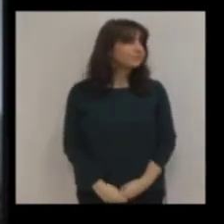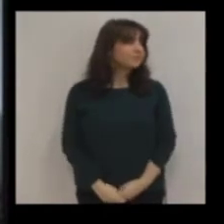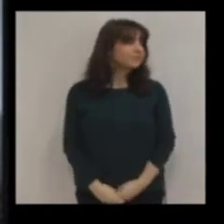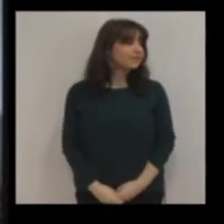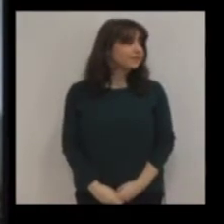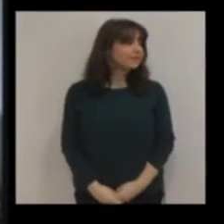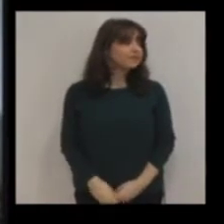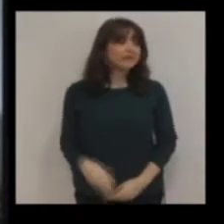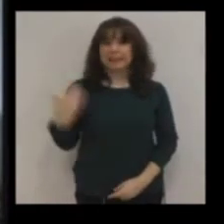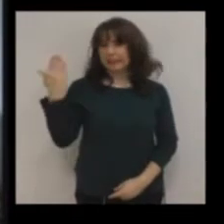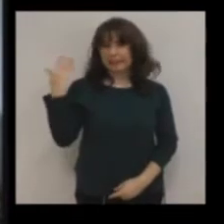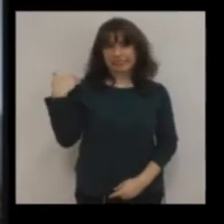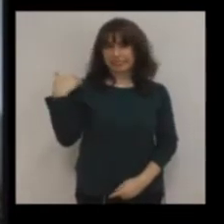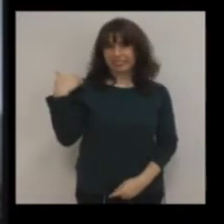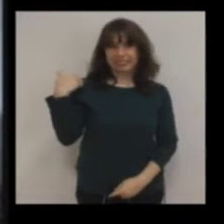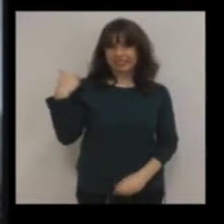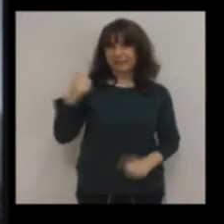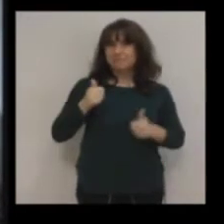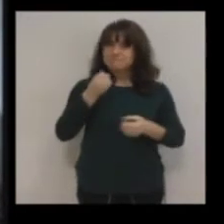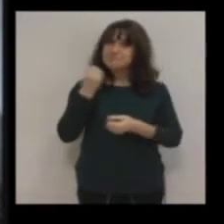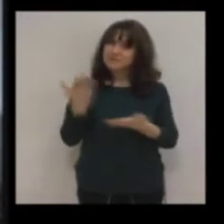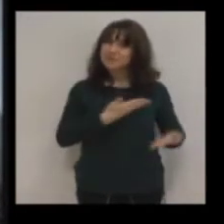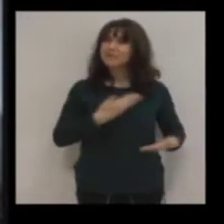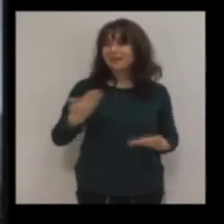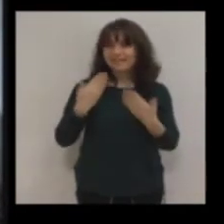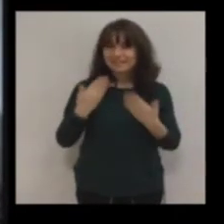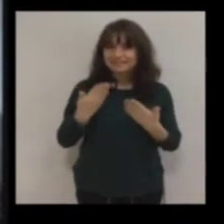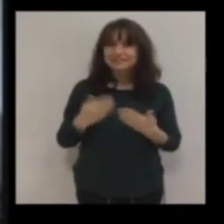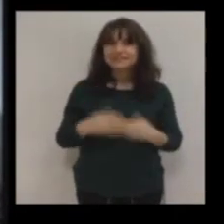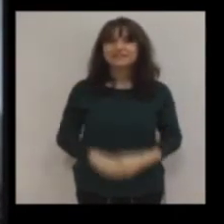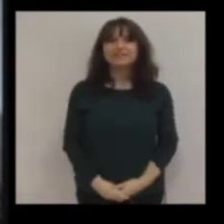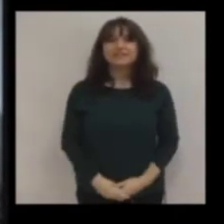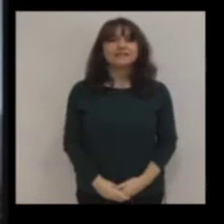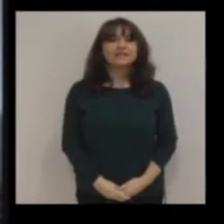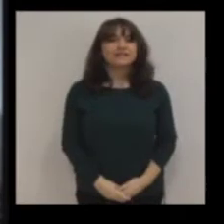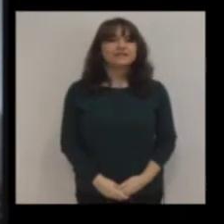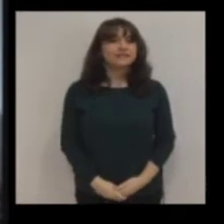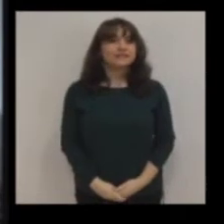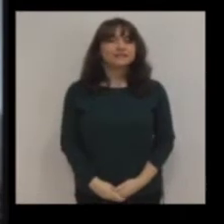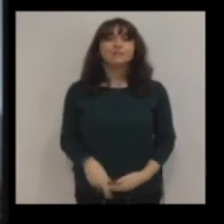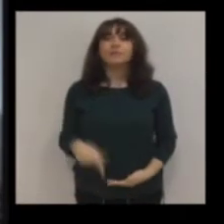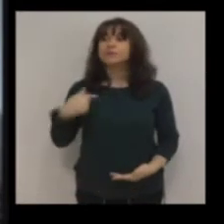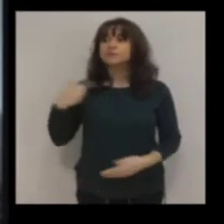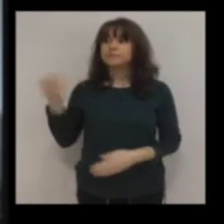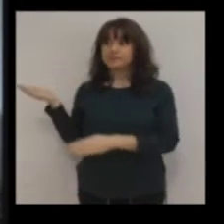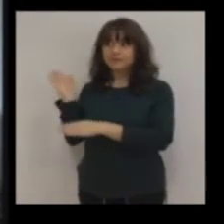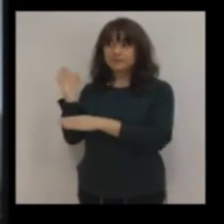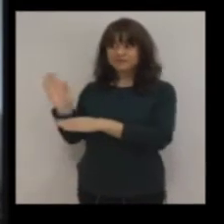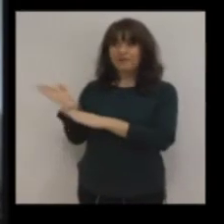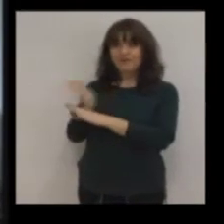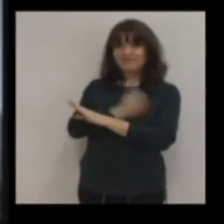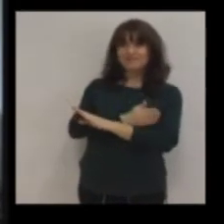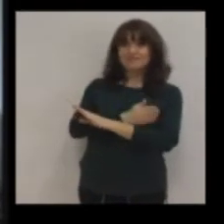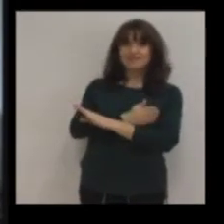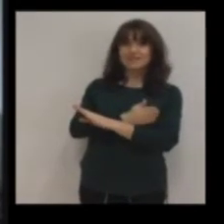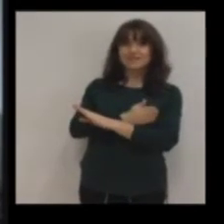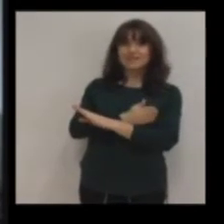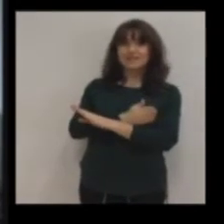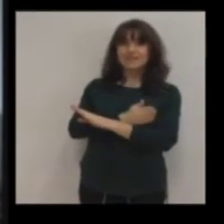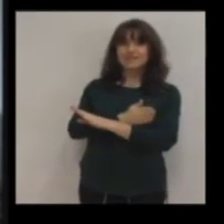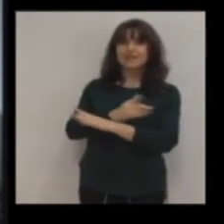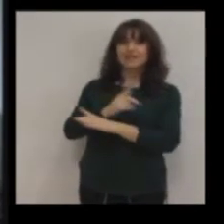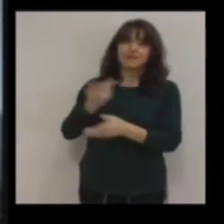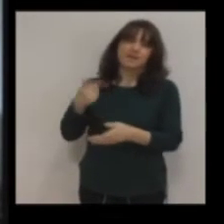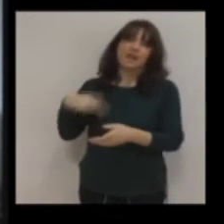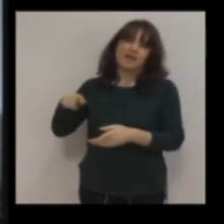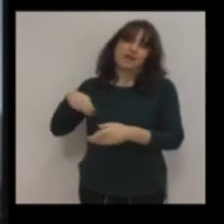Bueno, hemos empezado hace un poquito. Bienvenido, muchas gracias, Javier. Te presentado antes para